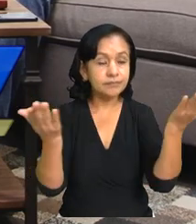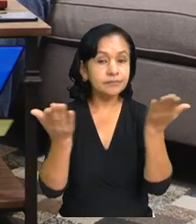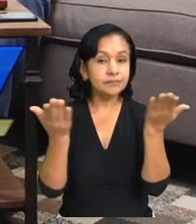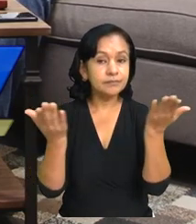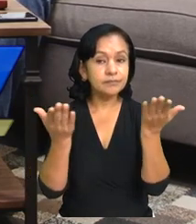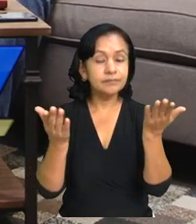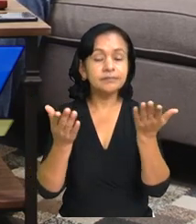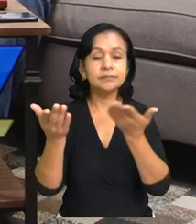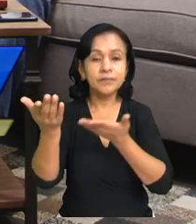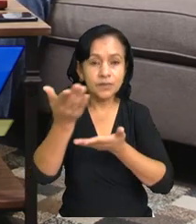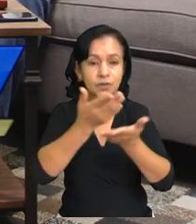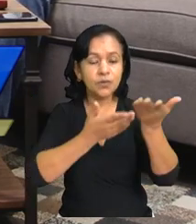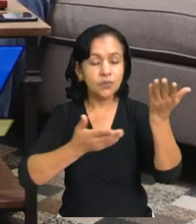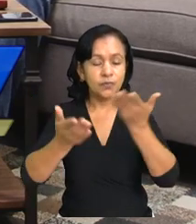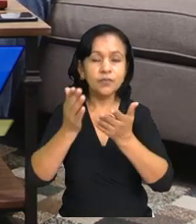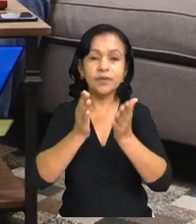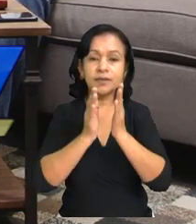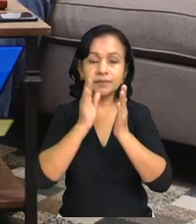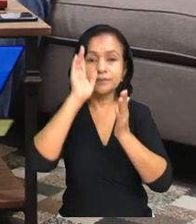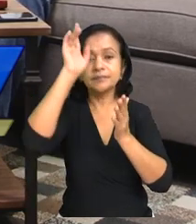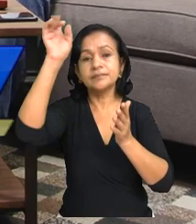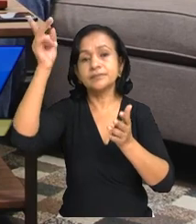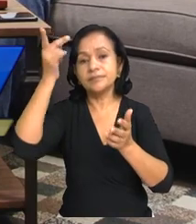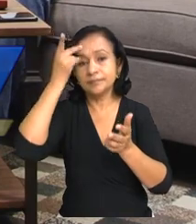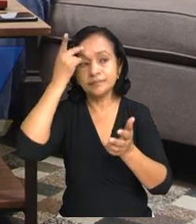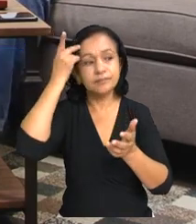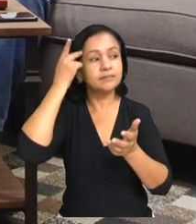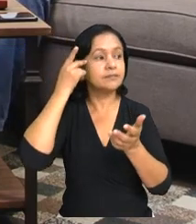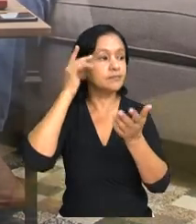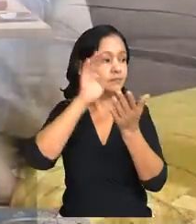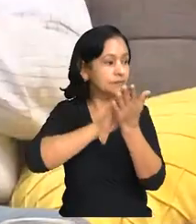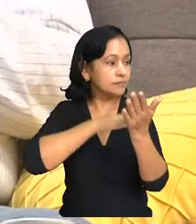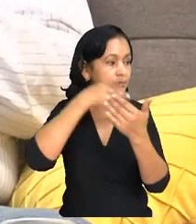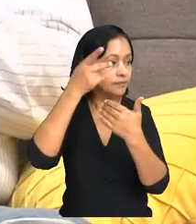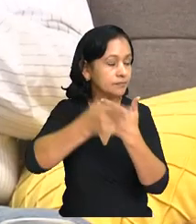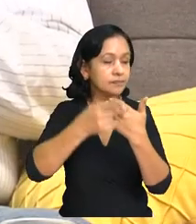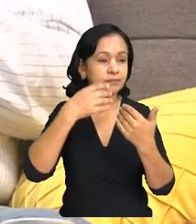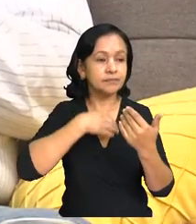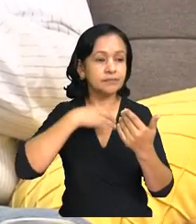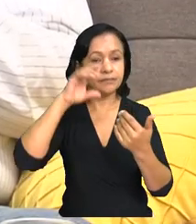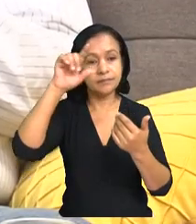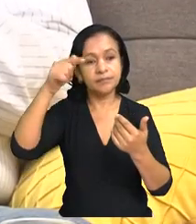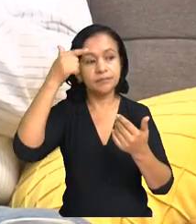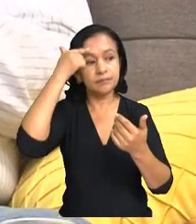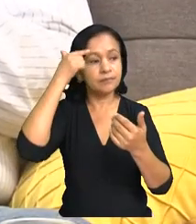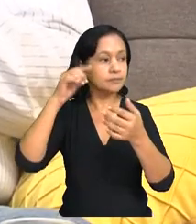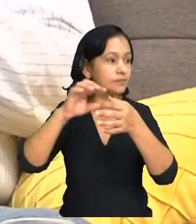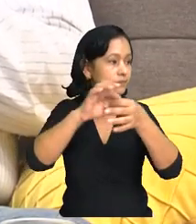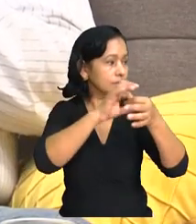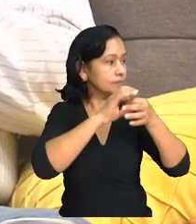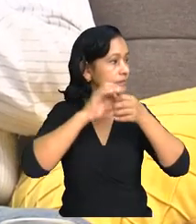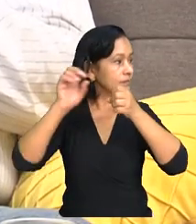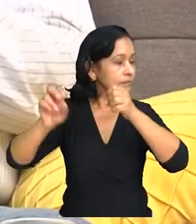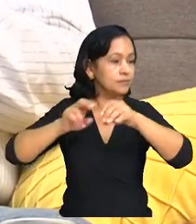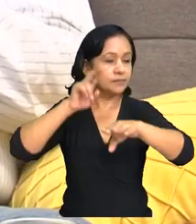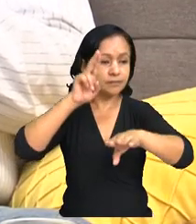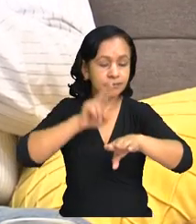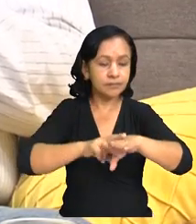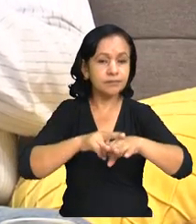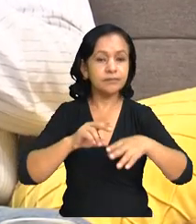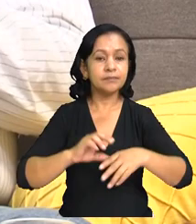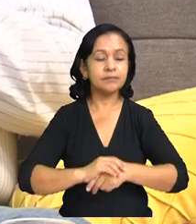hay que tener confianza en las políticas, en los programas de nuestro Gobierno de Reconciliación y Unidad Nacional que